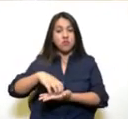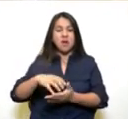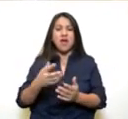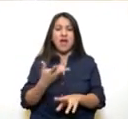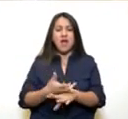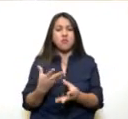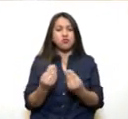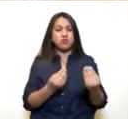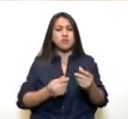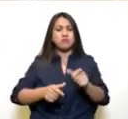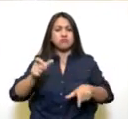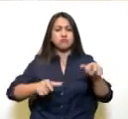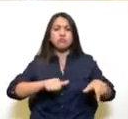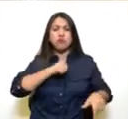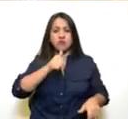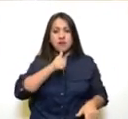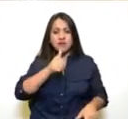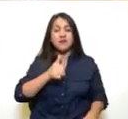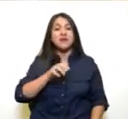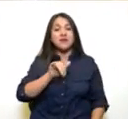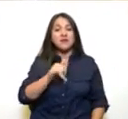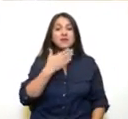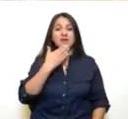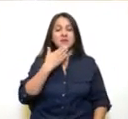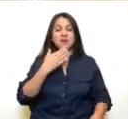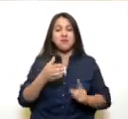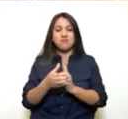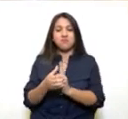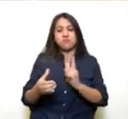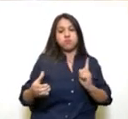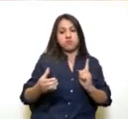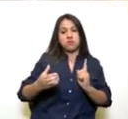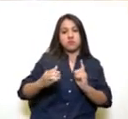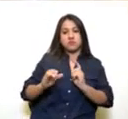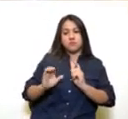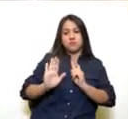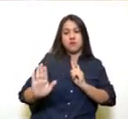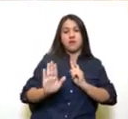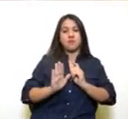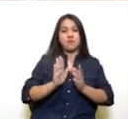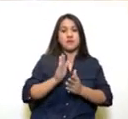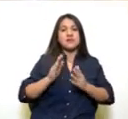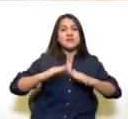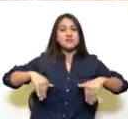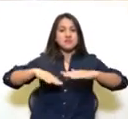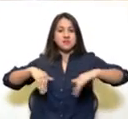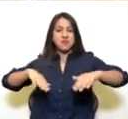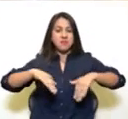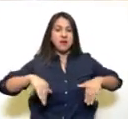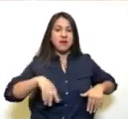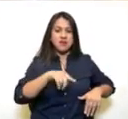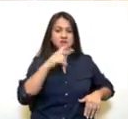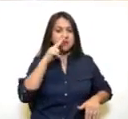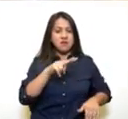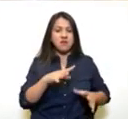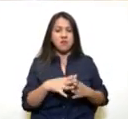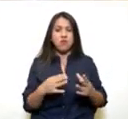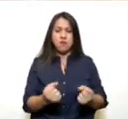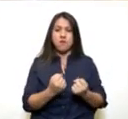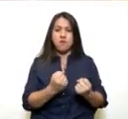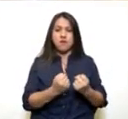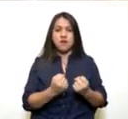pobreza pero también la margen marginalidad eso es muy fuerte para una